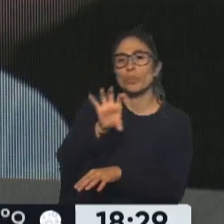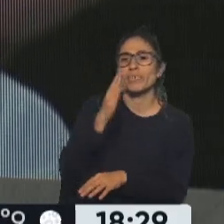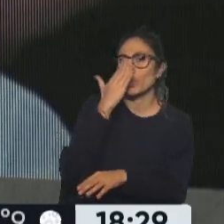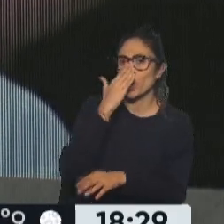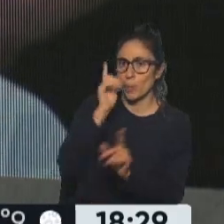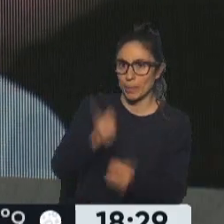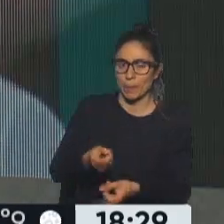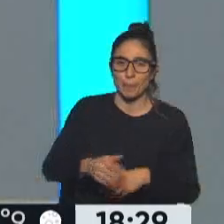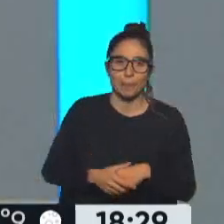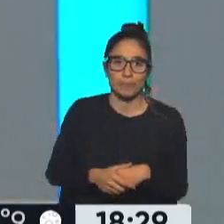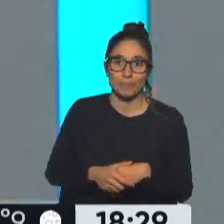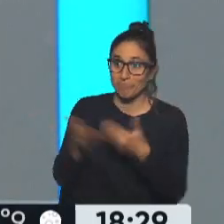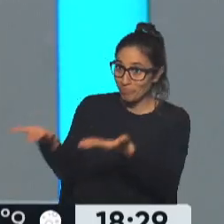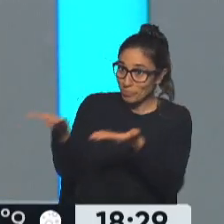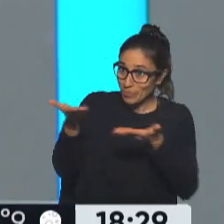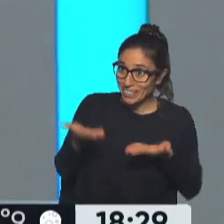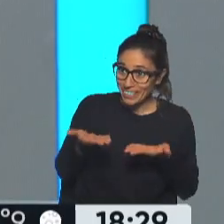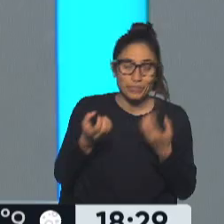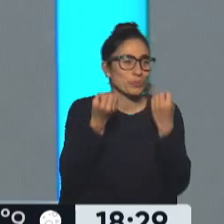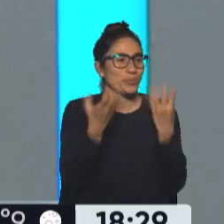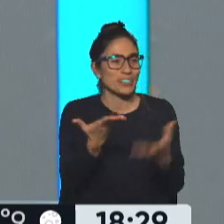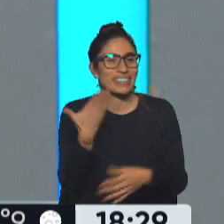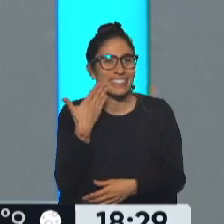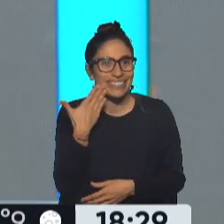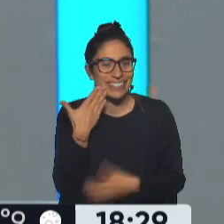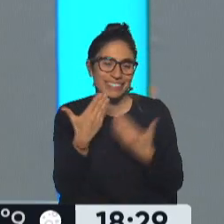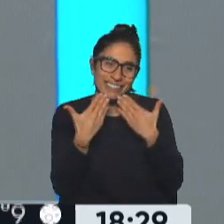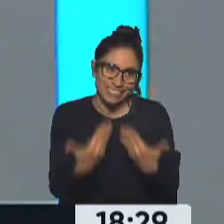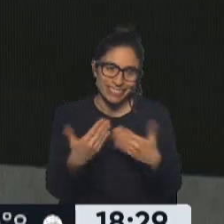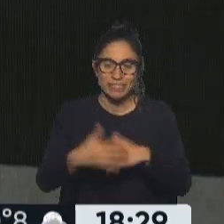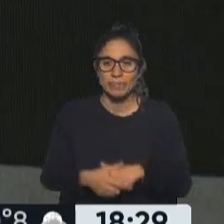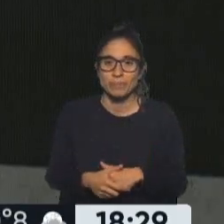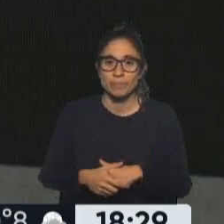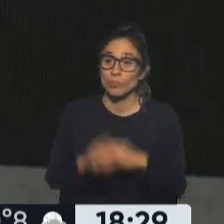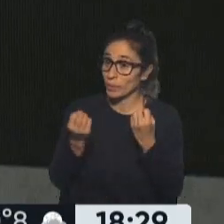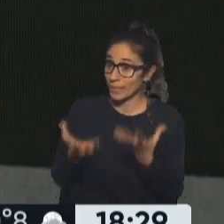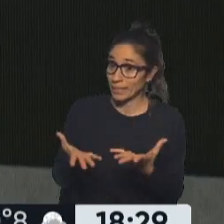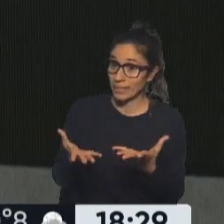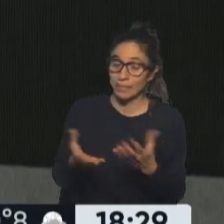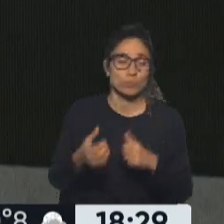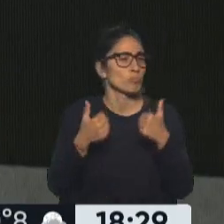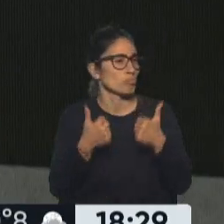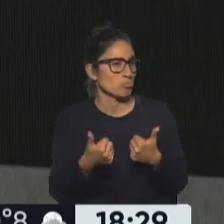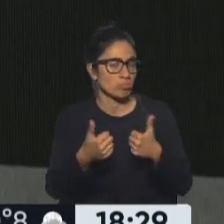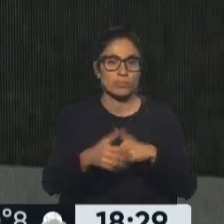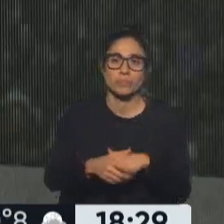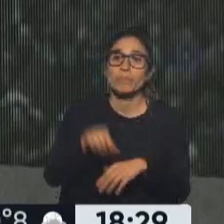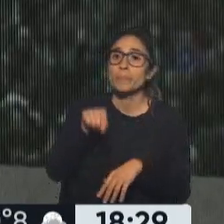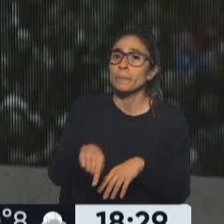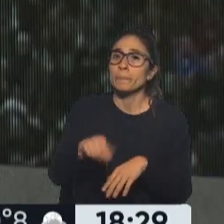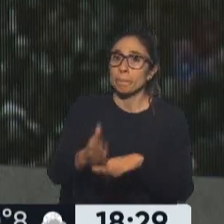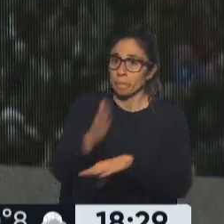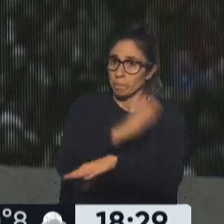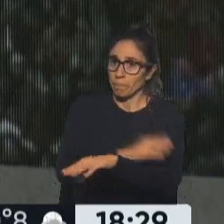Emilio, muy bienvenido. ¿Cómo le va? Buenas tardes, muchas gracias. ¿Cómo vamos? ¿Bien? Bueno, bien. A ver, recién allí en estos gráficos